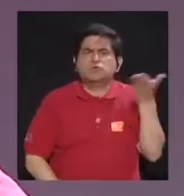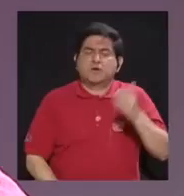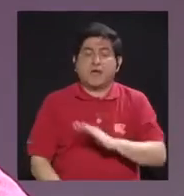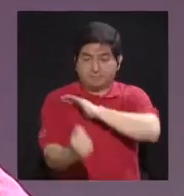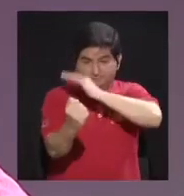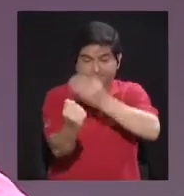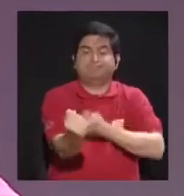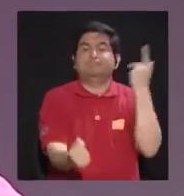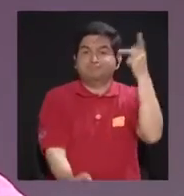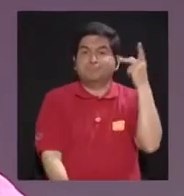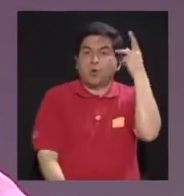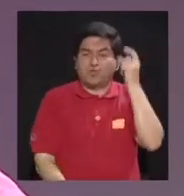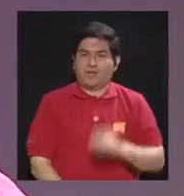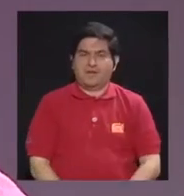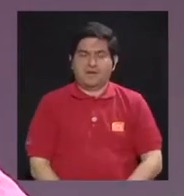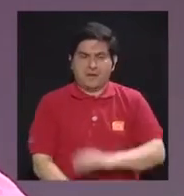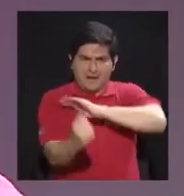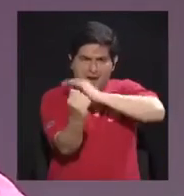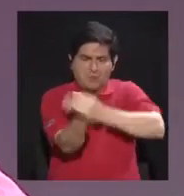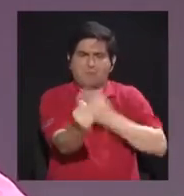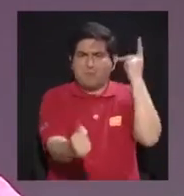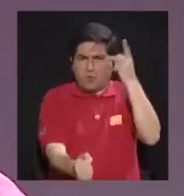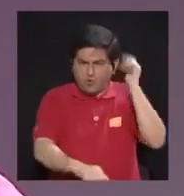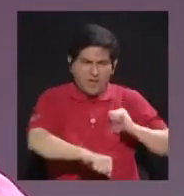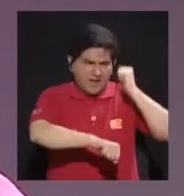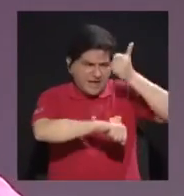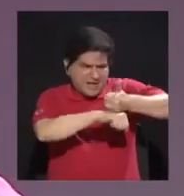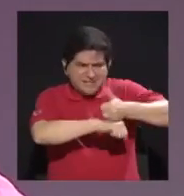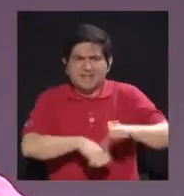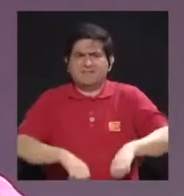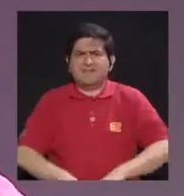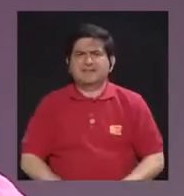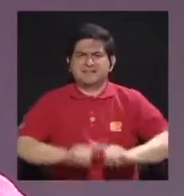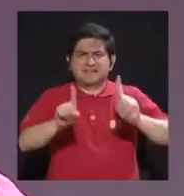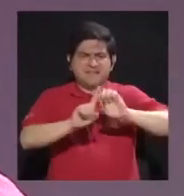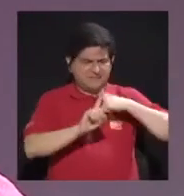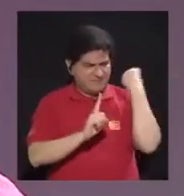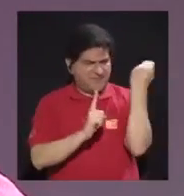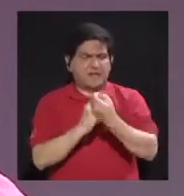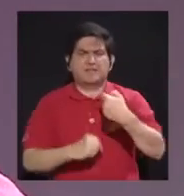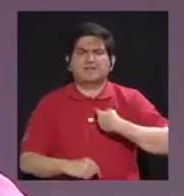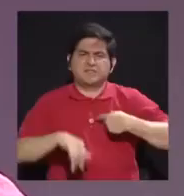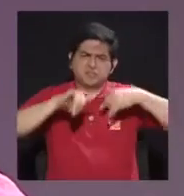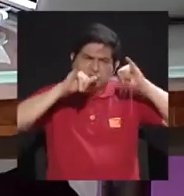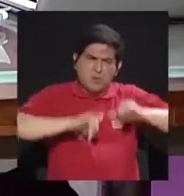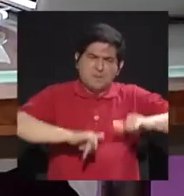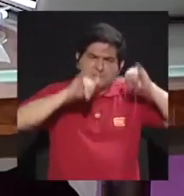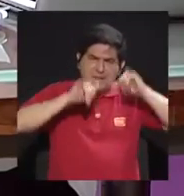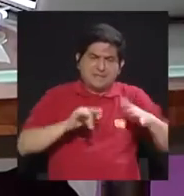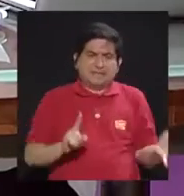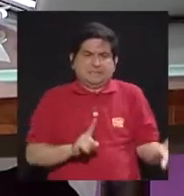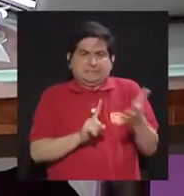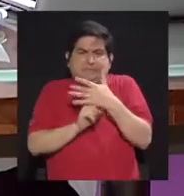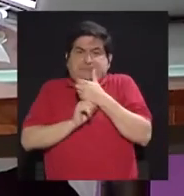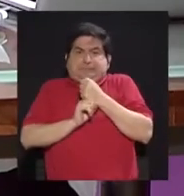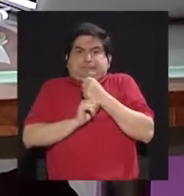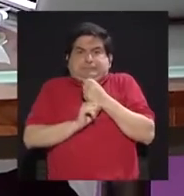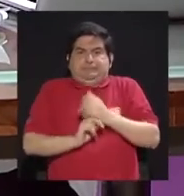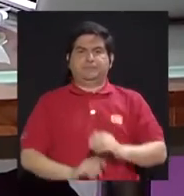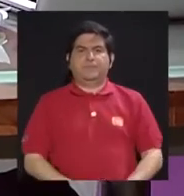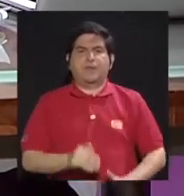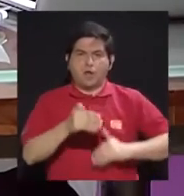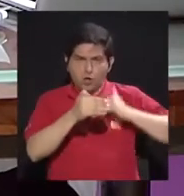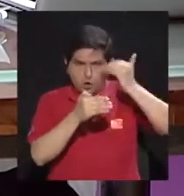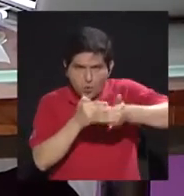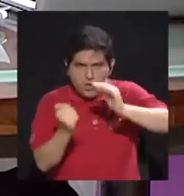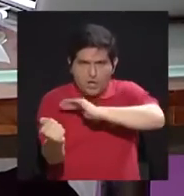poder político, porque es el poder político el que crea toda una serie de circunstancias en las que yo permanecí atrapada. Luego,